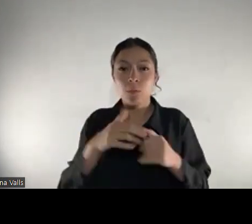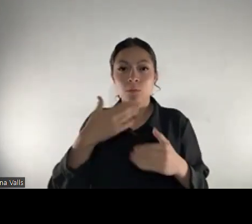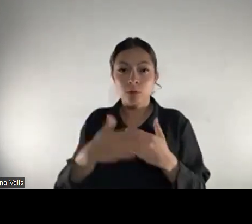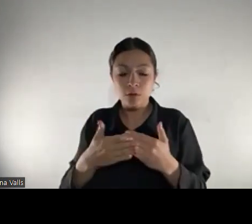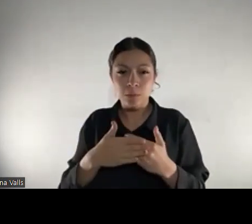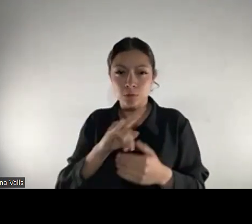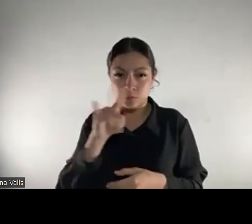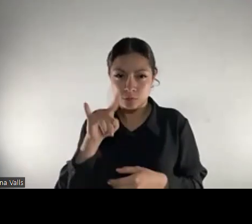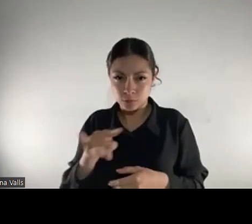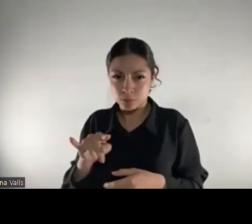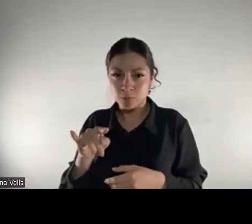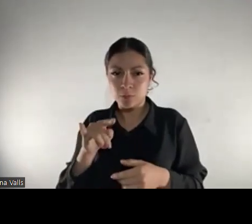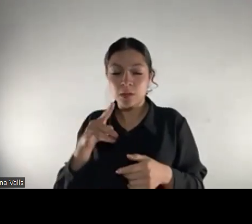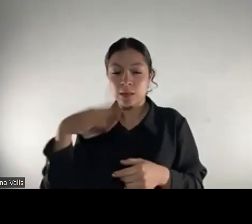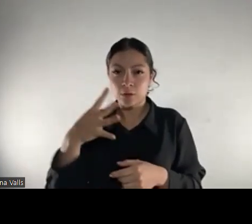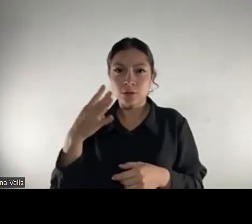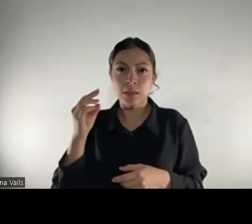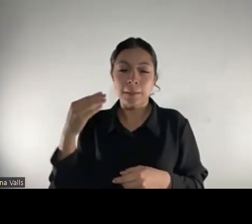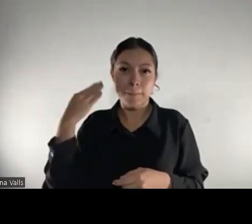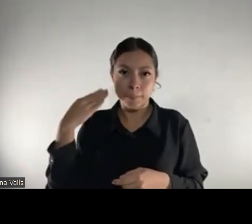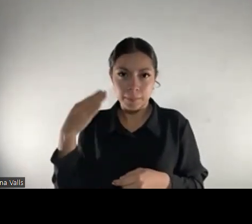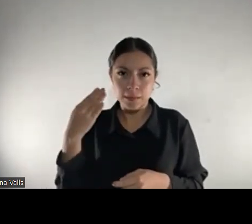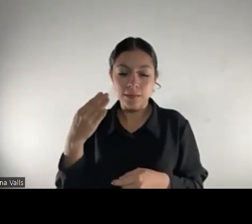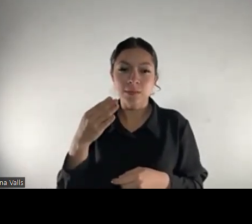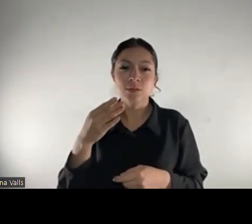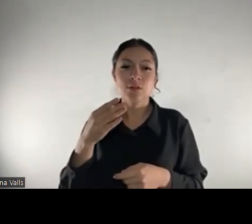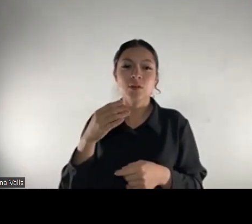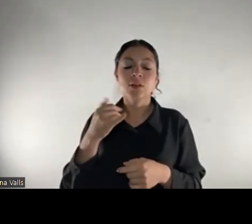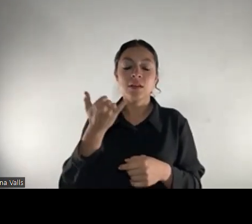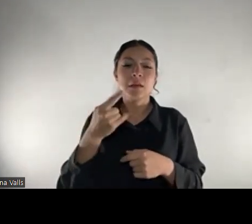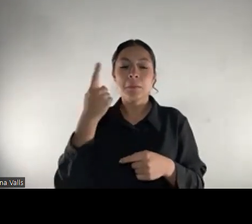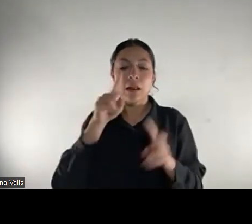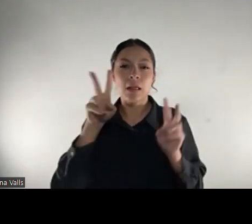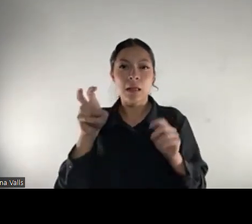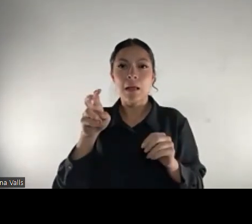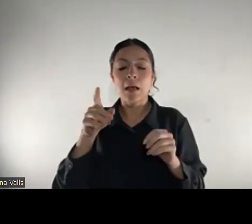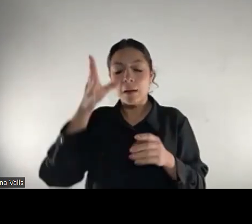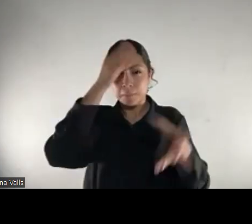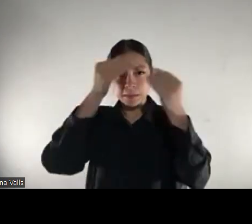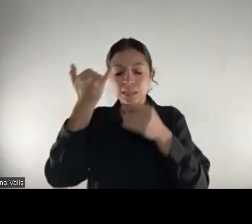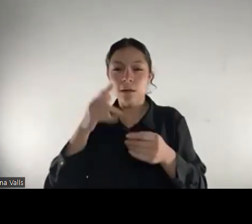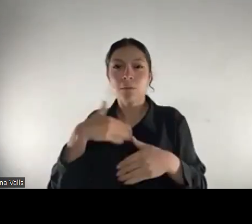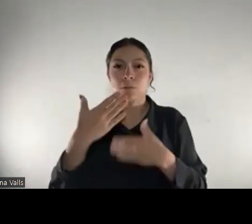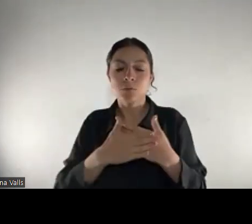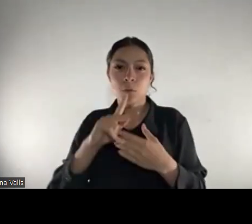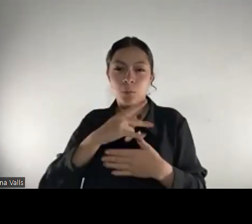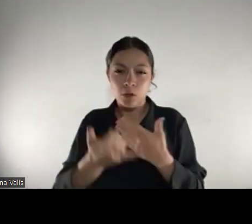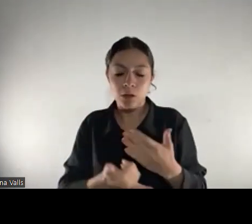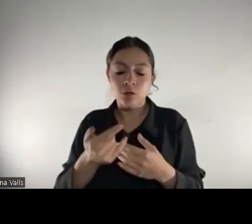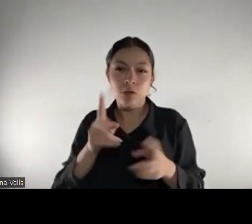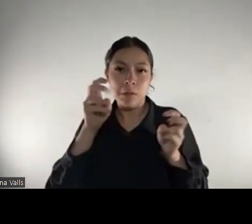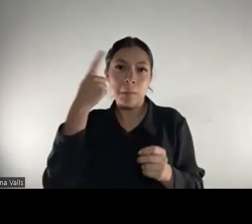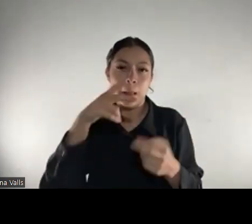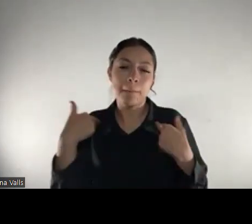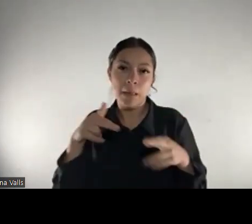el 14 de marzo y vamos a hablar sobre el aprendizaje basado en proyectos, un tema que también para muchas maestras y maestros es muy